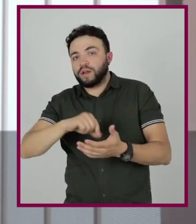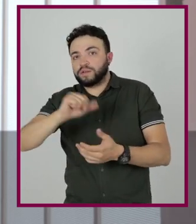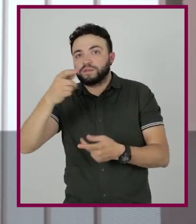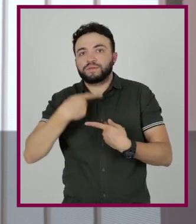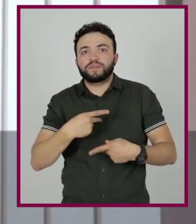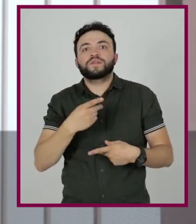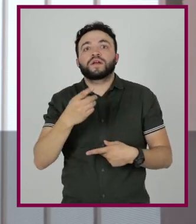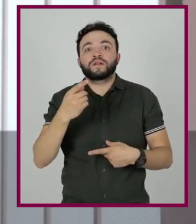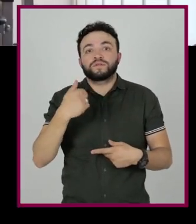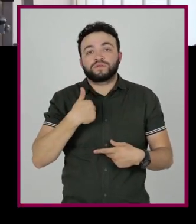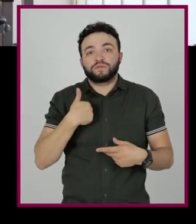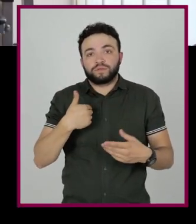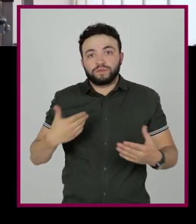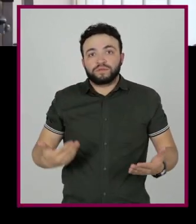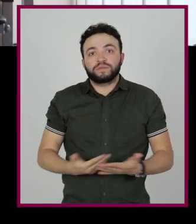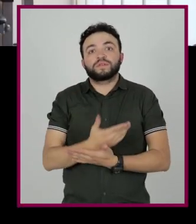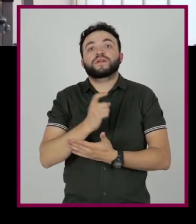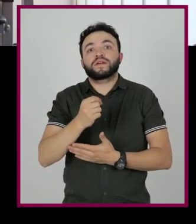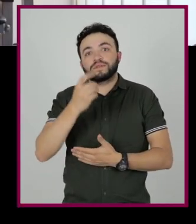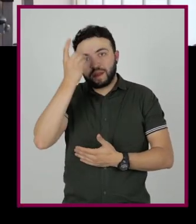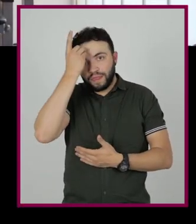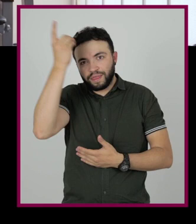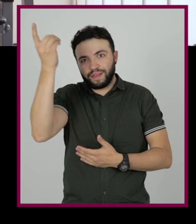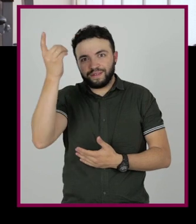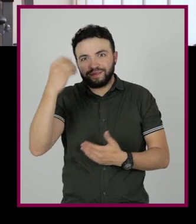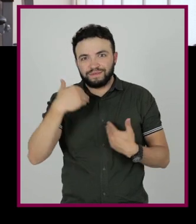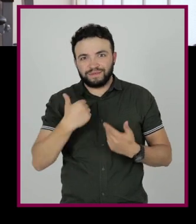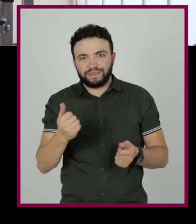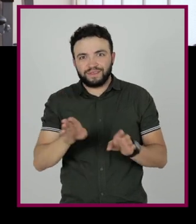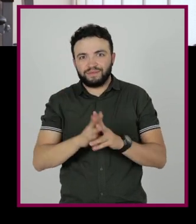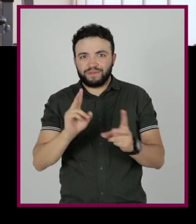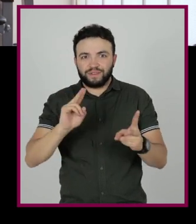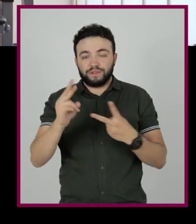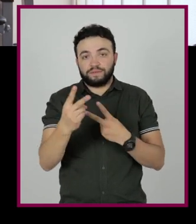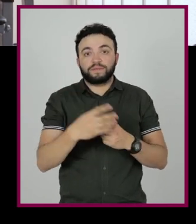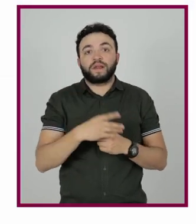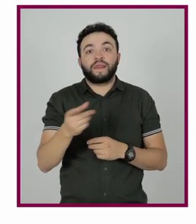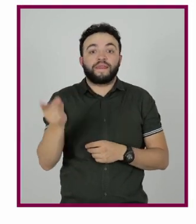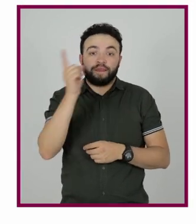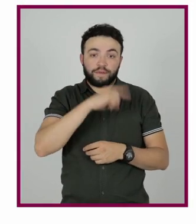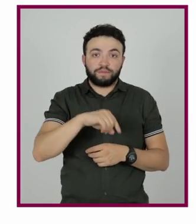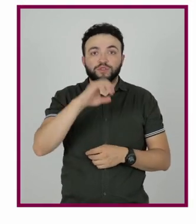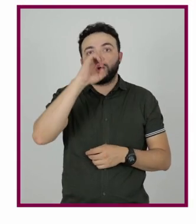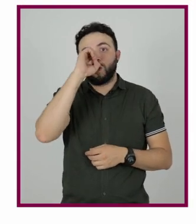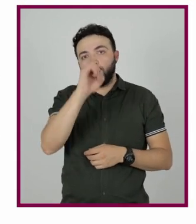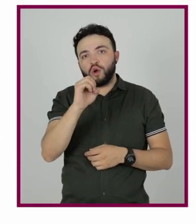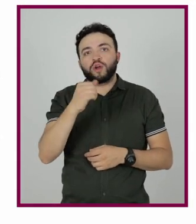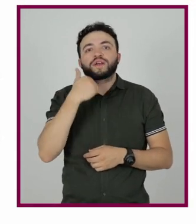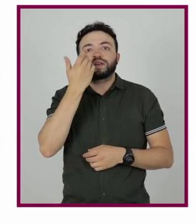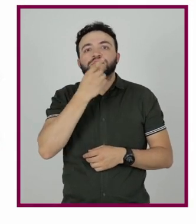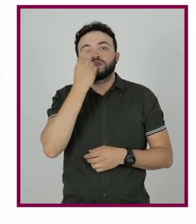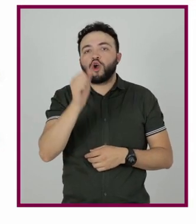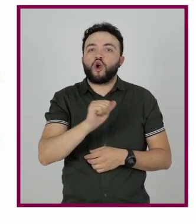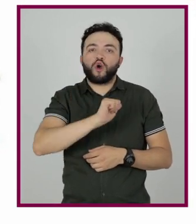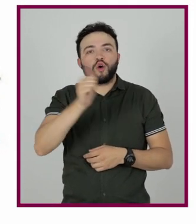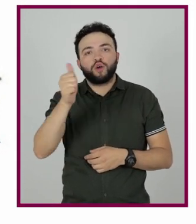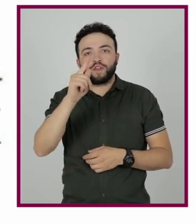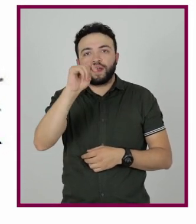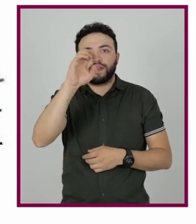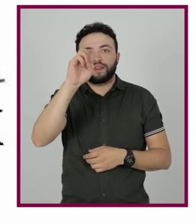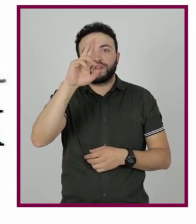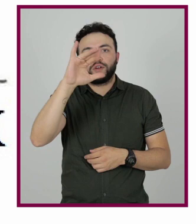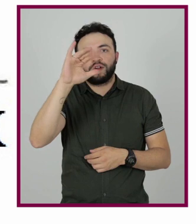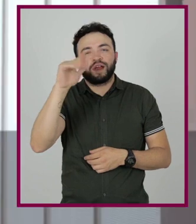observaciones se han hecho respecto a ello. Después sigue la O, que significa otras teorías, cuya validación encontramos en